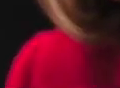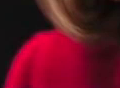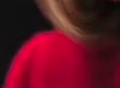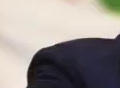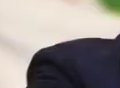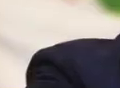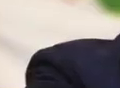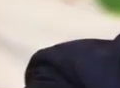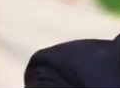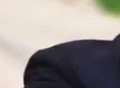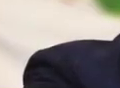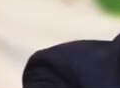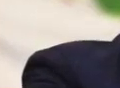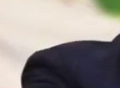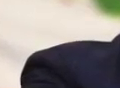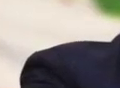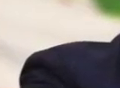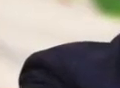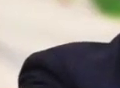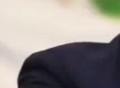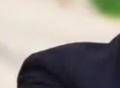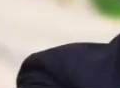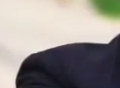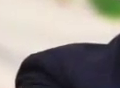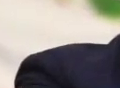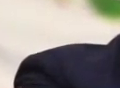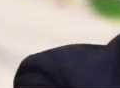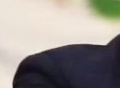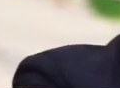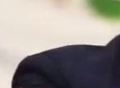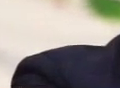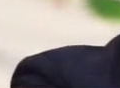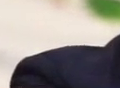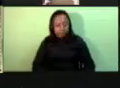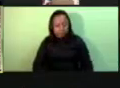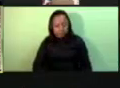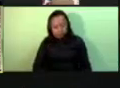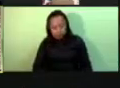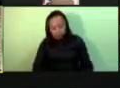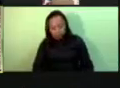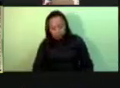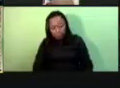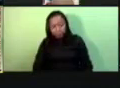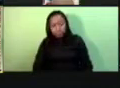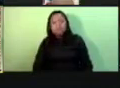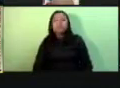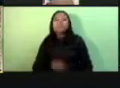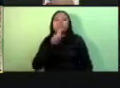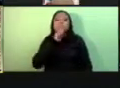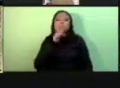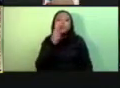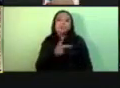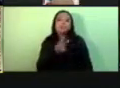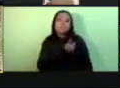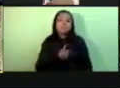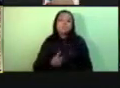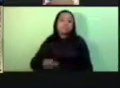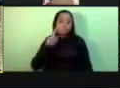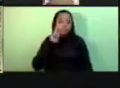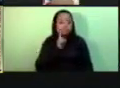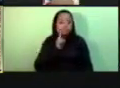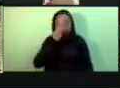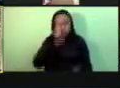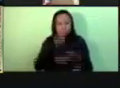linea rosberg el diputado eduardo santillán presidente de la comisión de procuración de justicia destacó que estas reformas permitirán establecer el marco